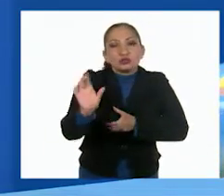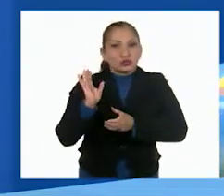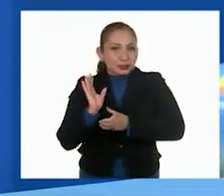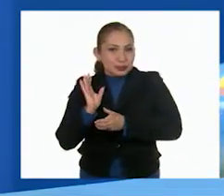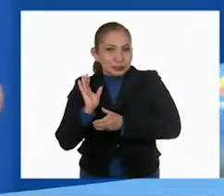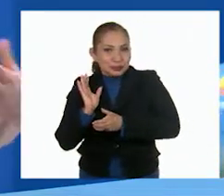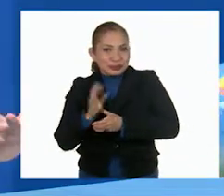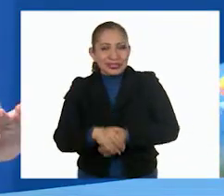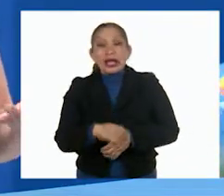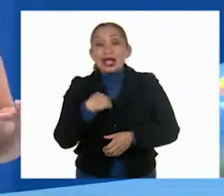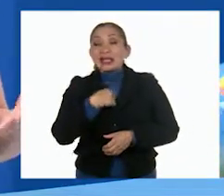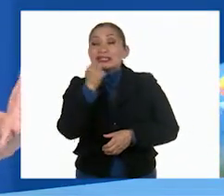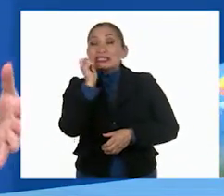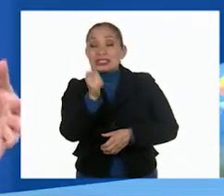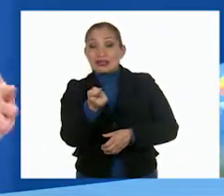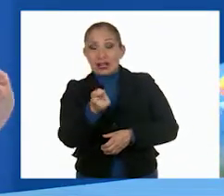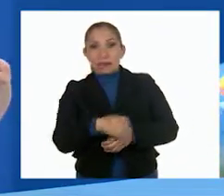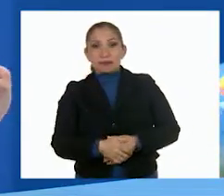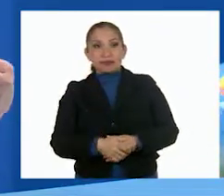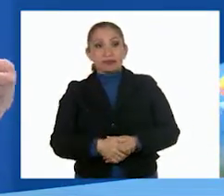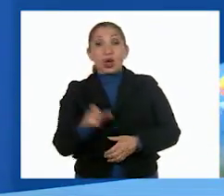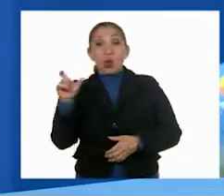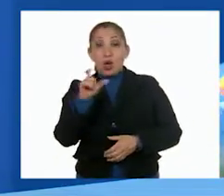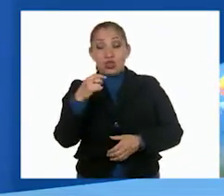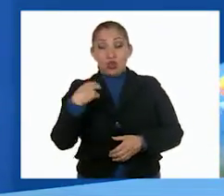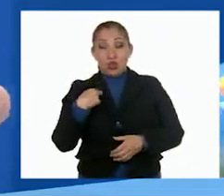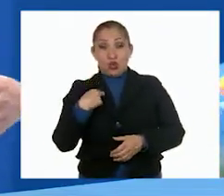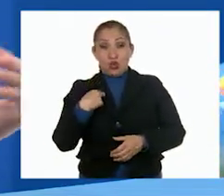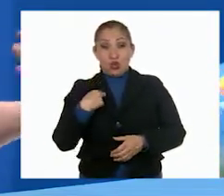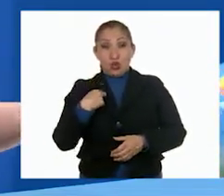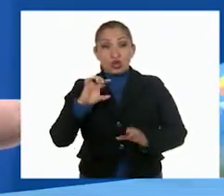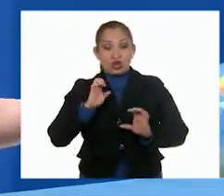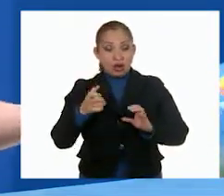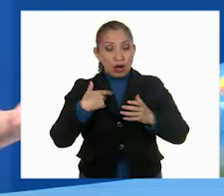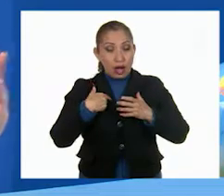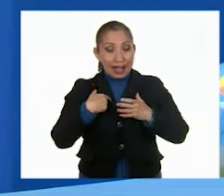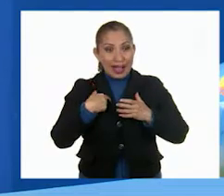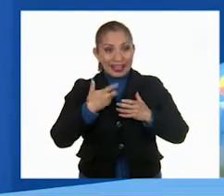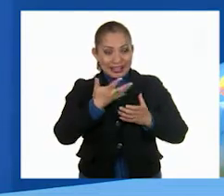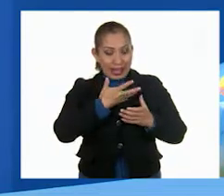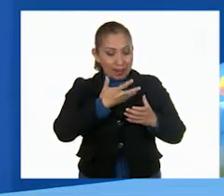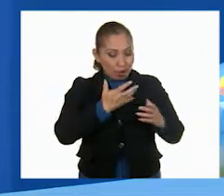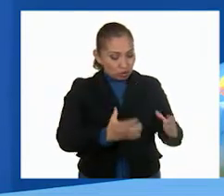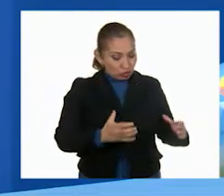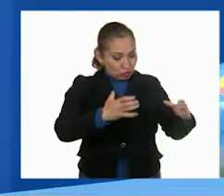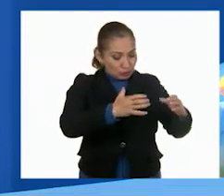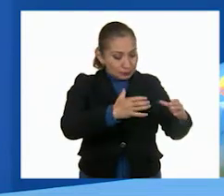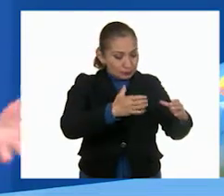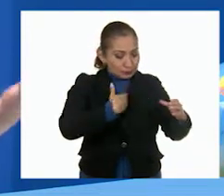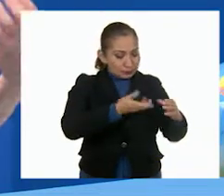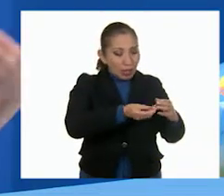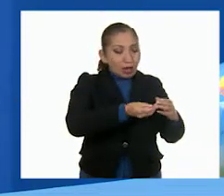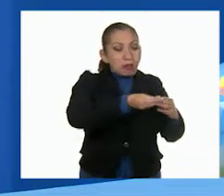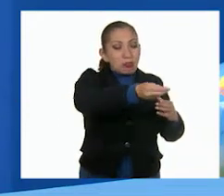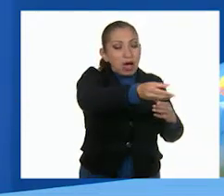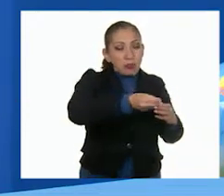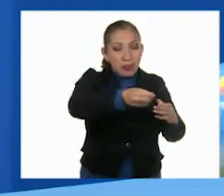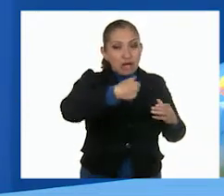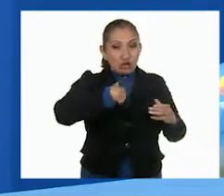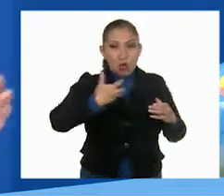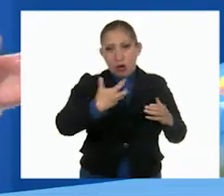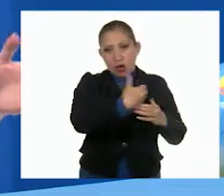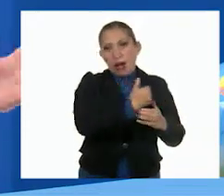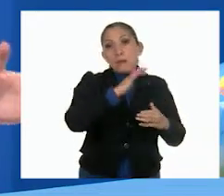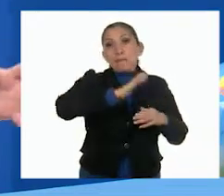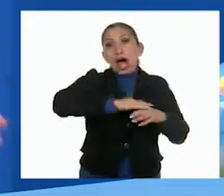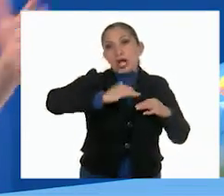Pero bueno, hace mención a que cuando nosotros repartimos lo que nosotros tenemos, podemos tener una mayor ganancia.